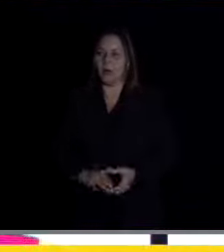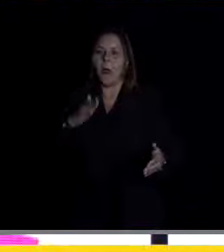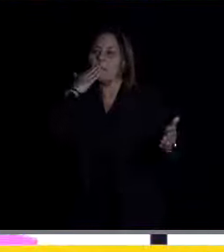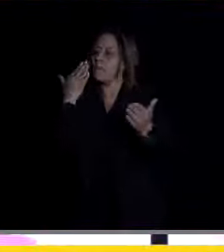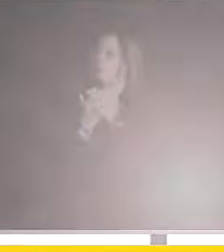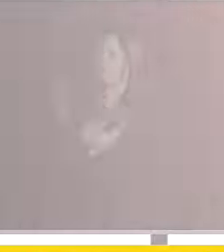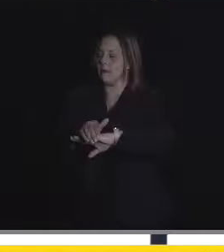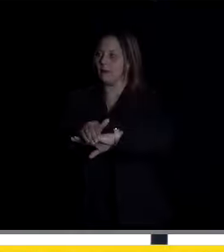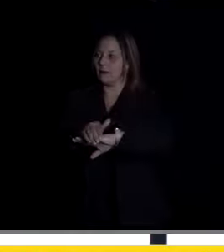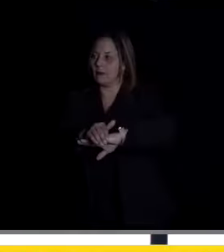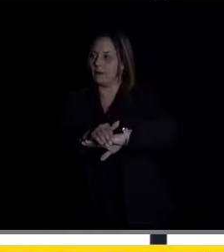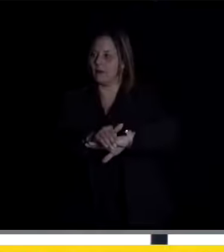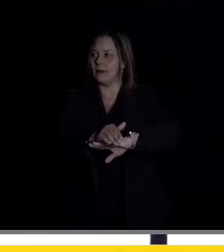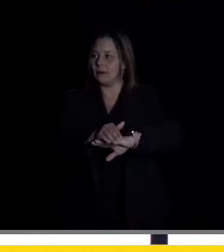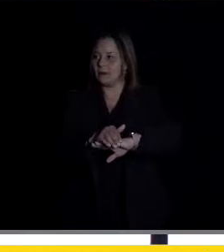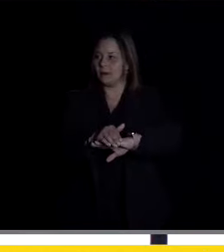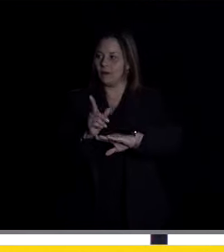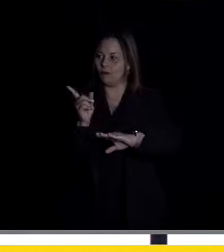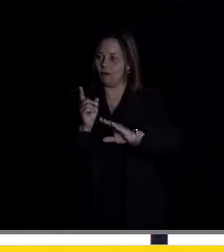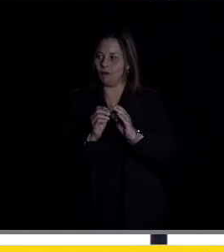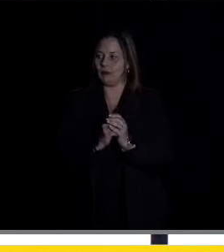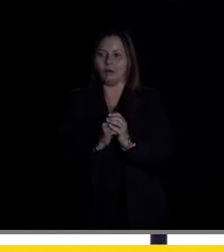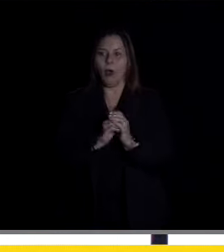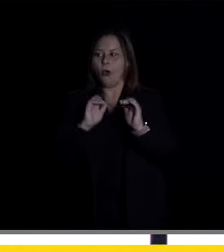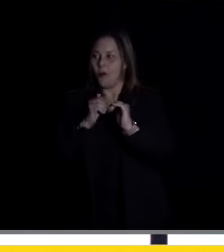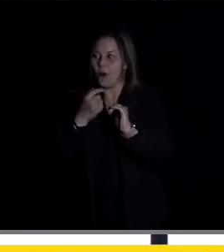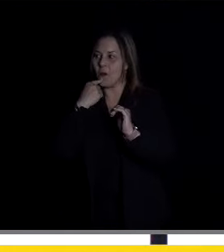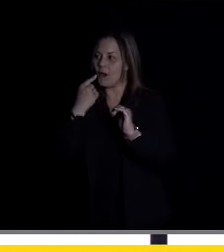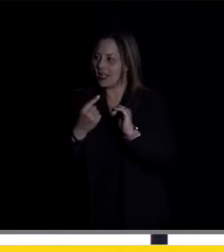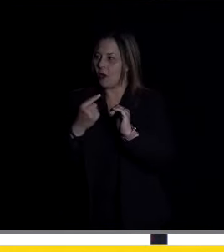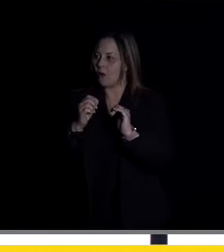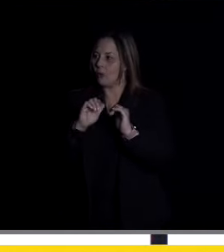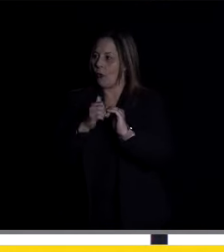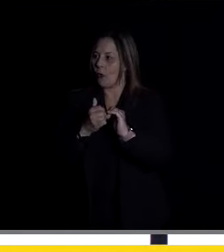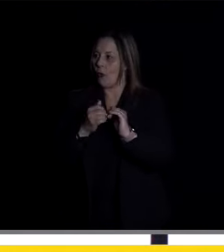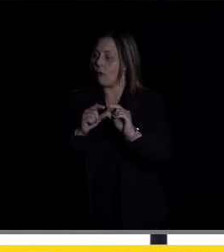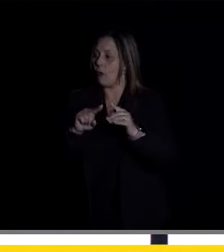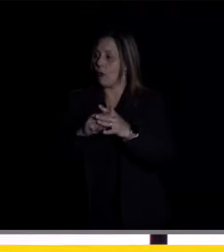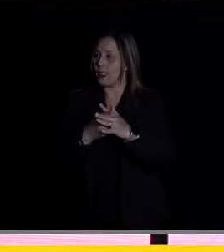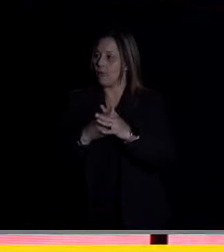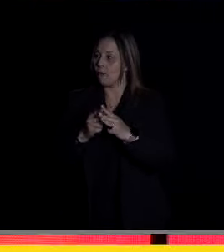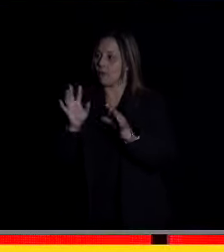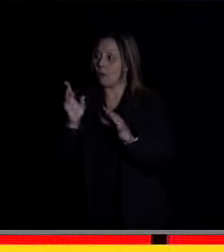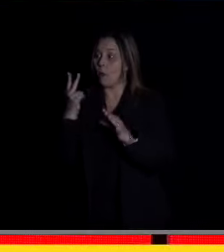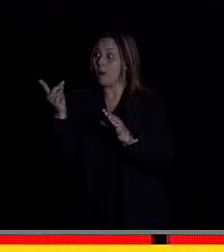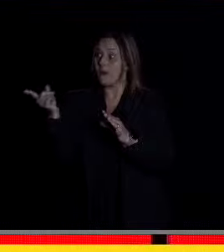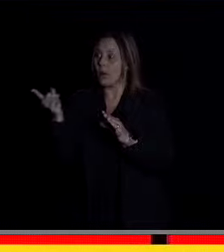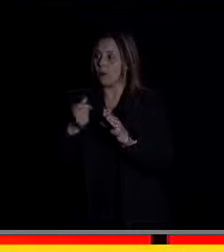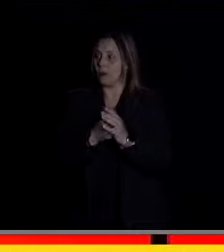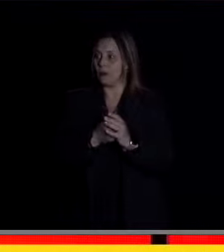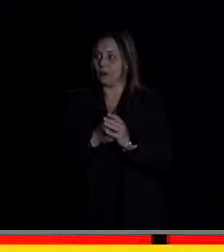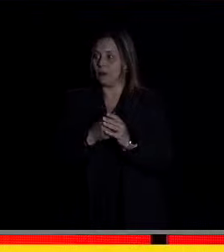Buenas noches. Como dijo, como comenzó mi amigo Alberto Costa, nuestro presidente de nuestra